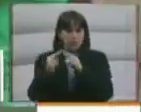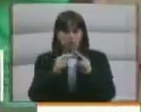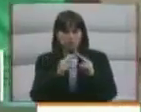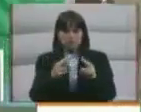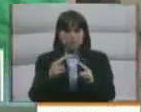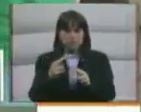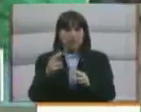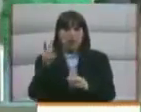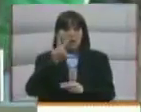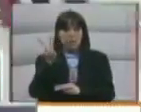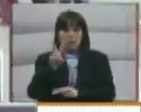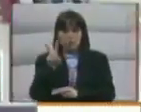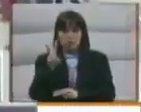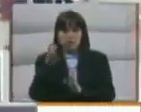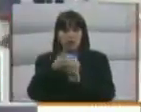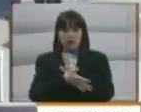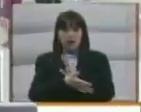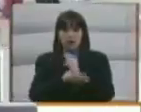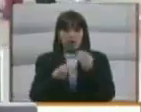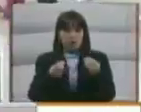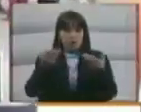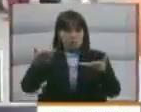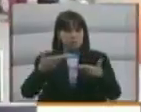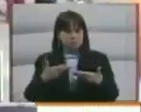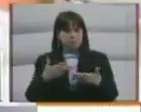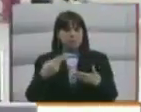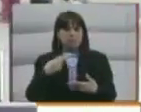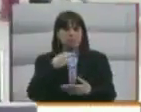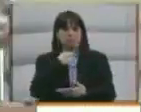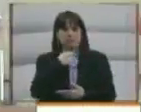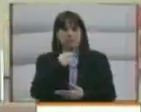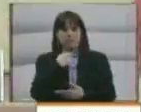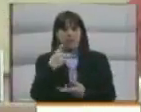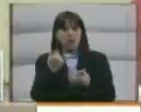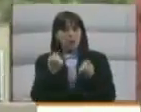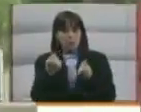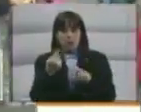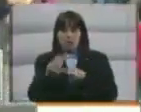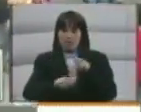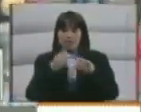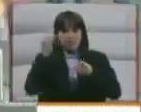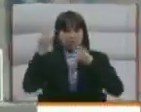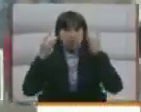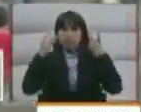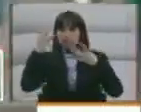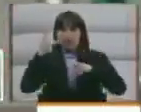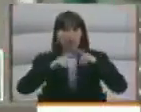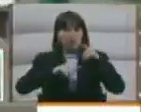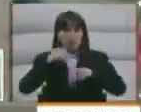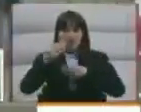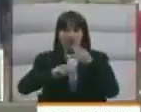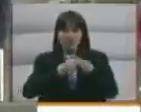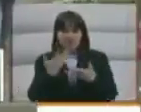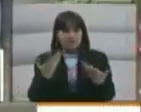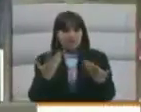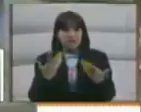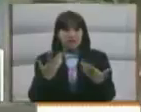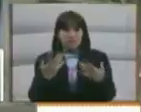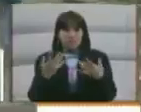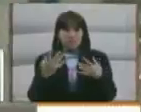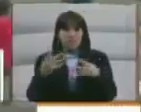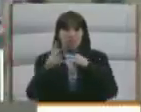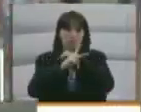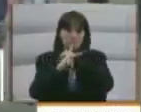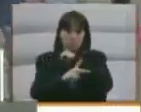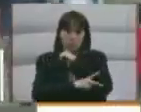con la crisis económica? Sí. Hay que ser creativo. Hay que ser creativo, esa es la palabra. Por lo menos el hecho de que haya sido en un parque, aunque